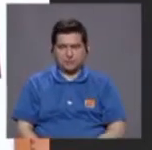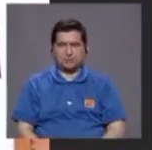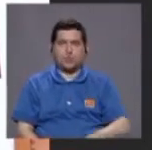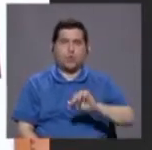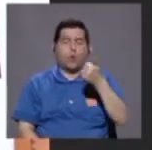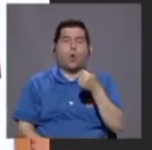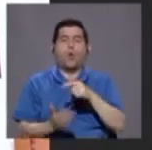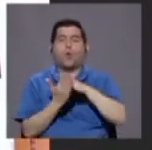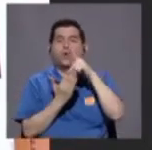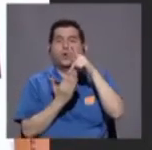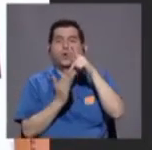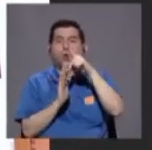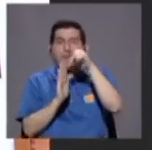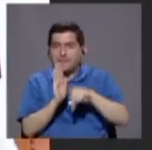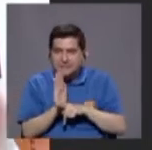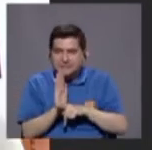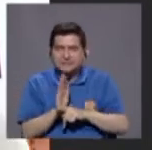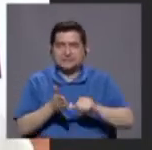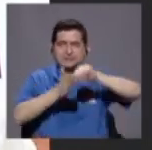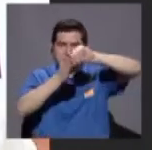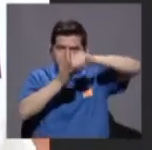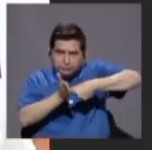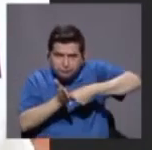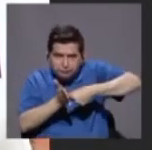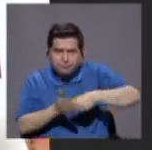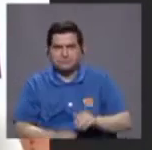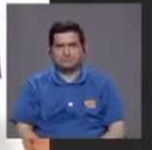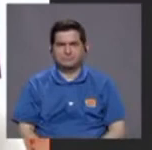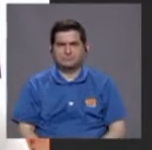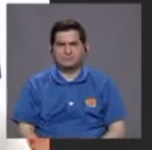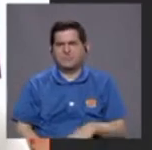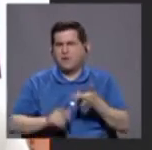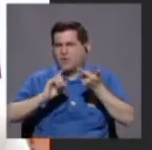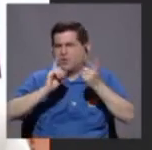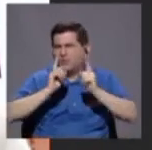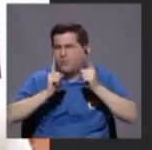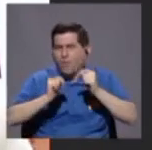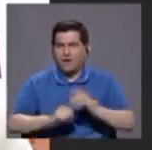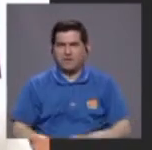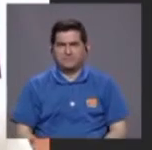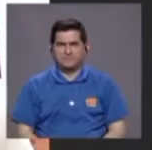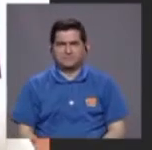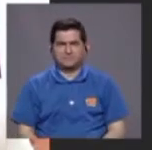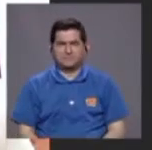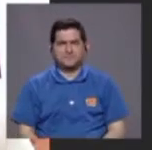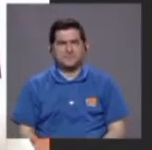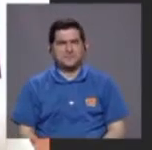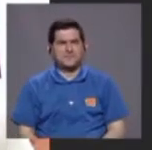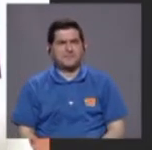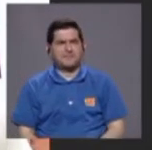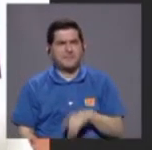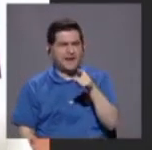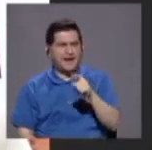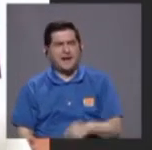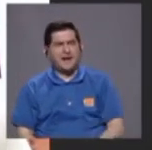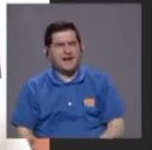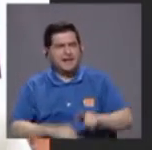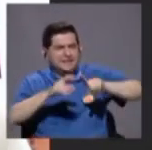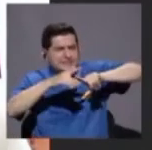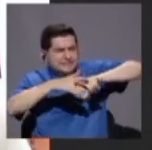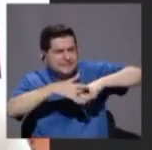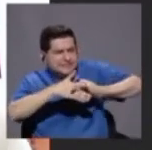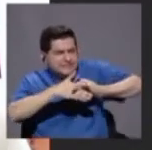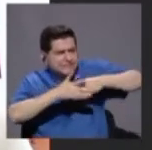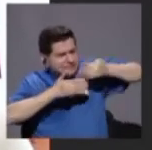principio que enfatizaba mucho era el de lograr una mayor o iniciar el